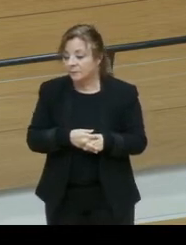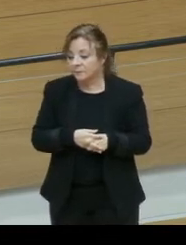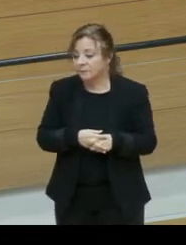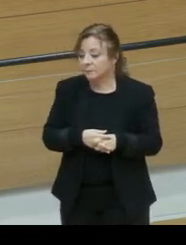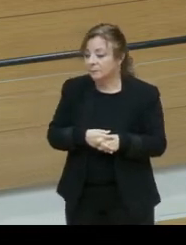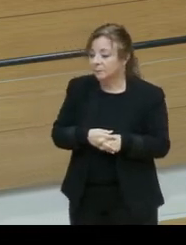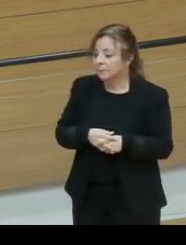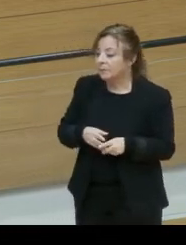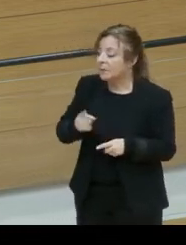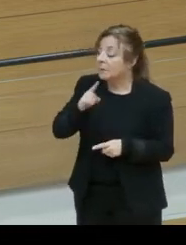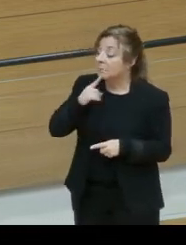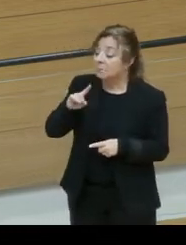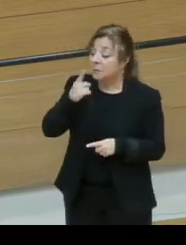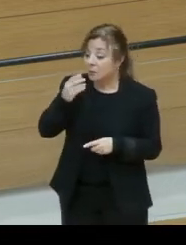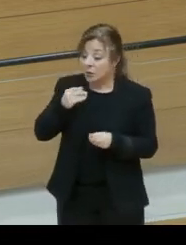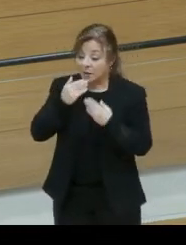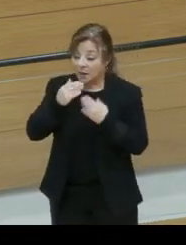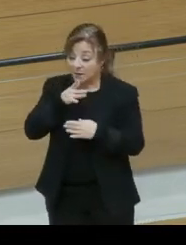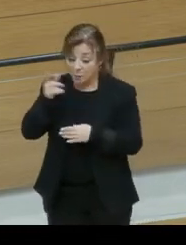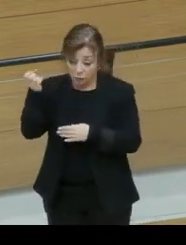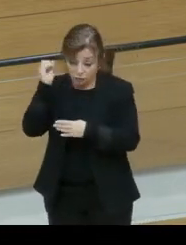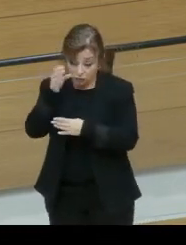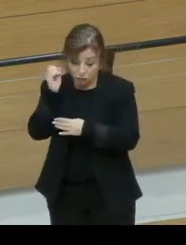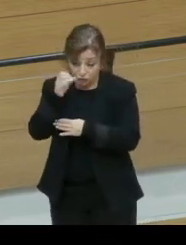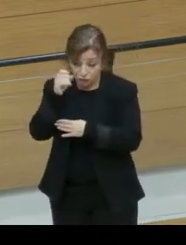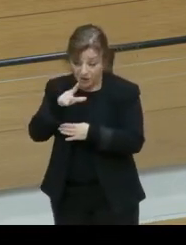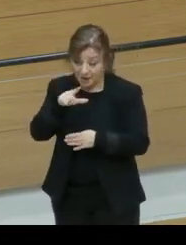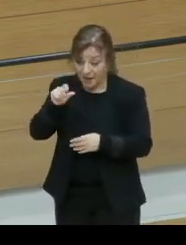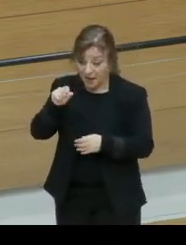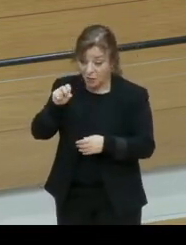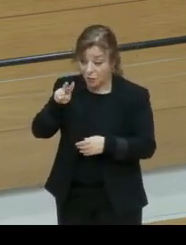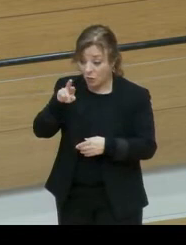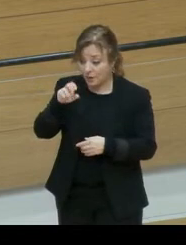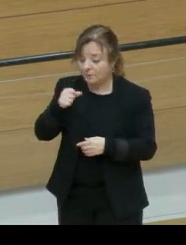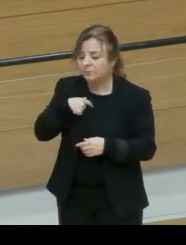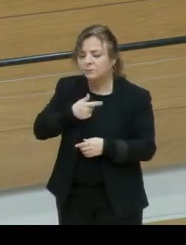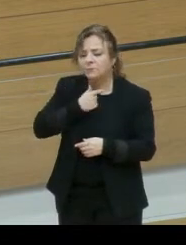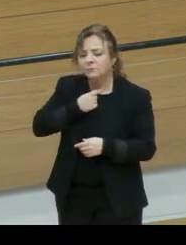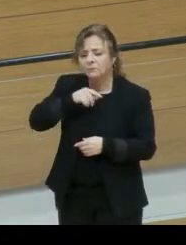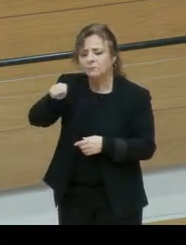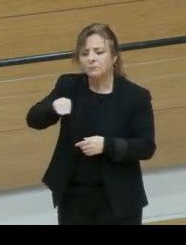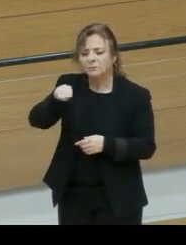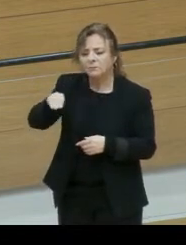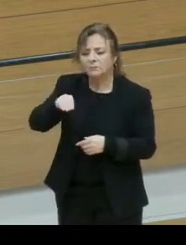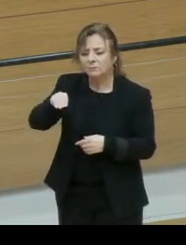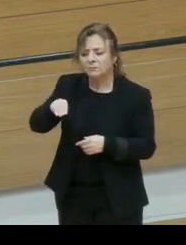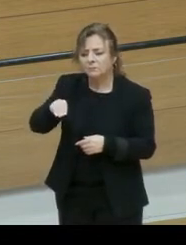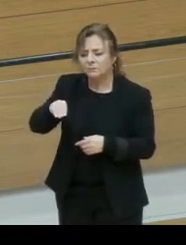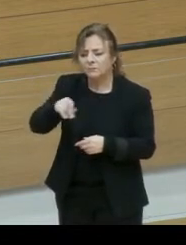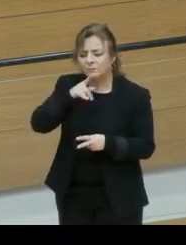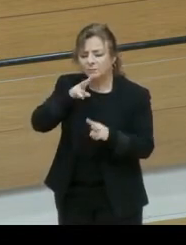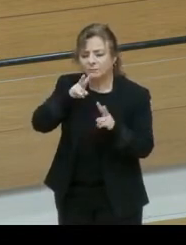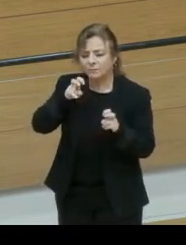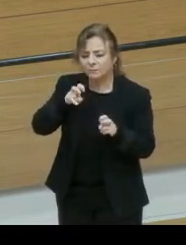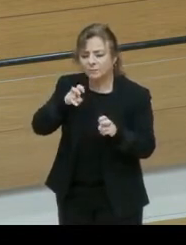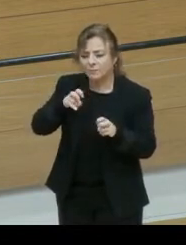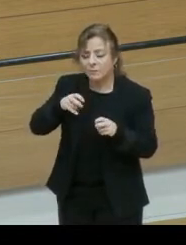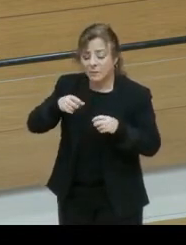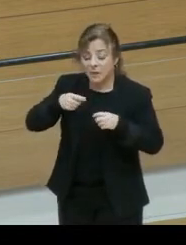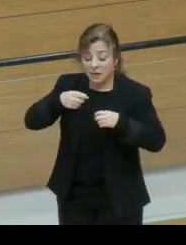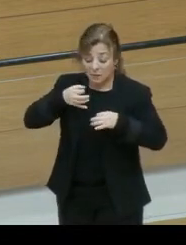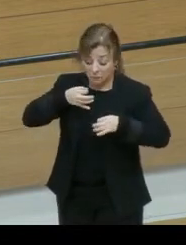Primero de todo, gracias por la presentación, Laura. Y me gustaría preguntar sobre la